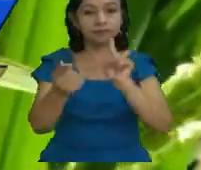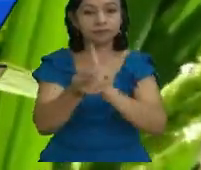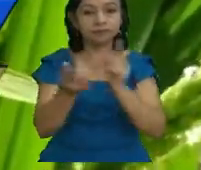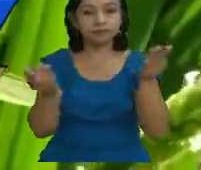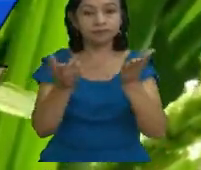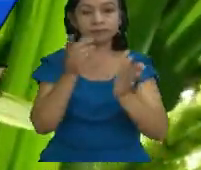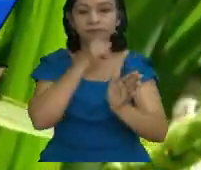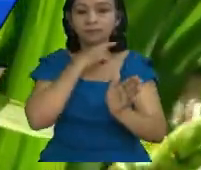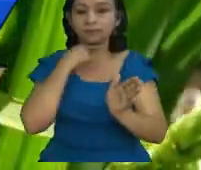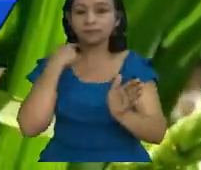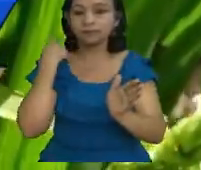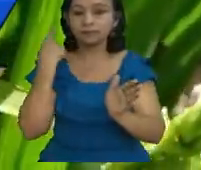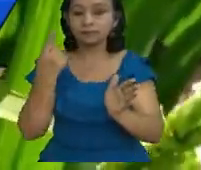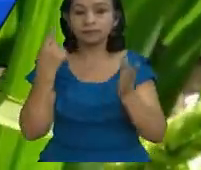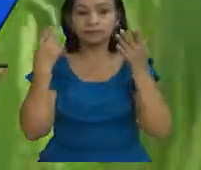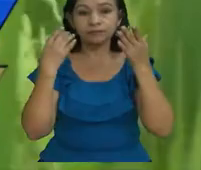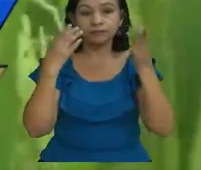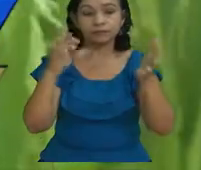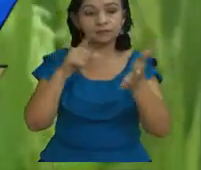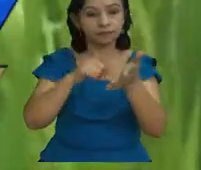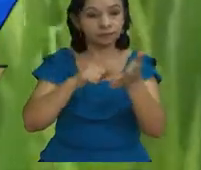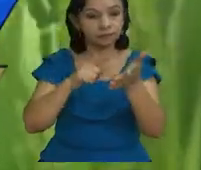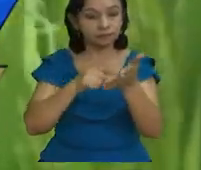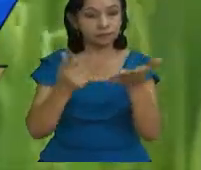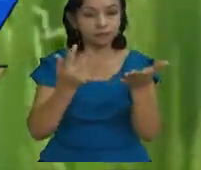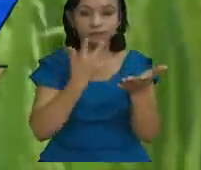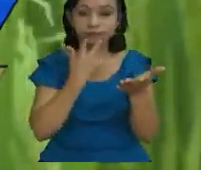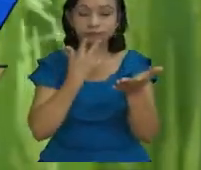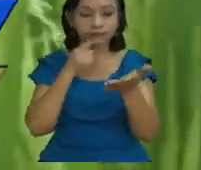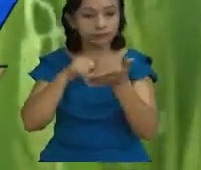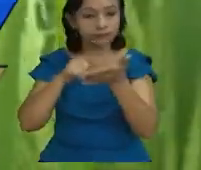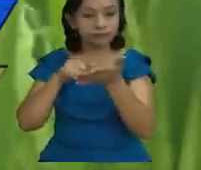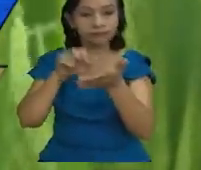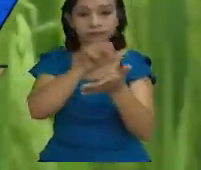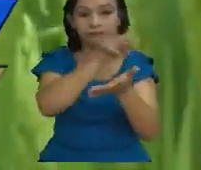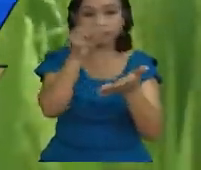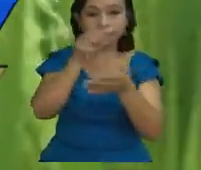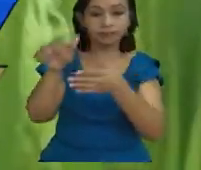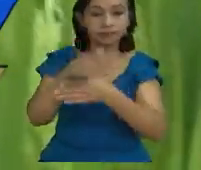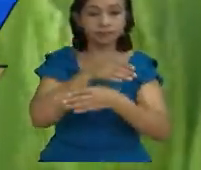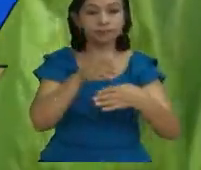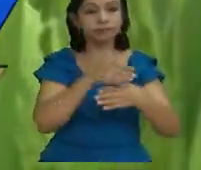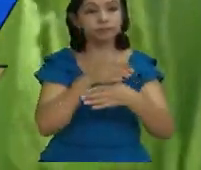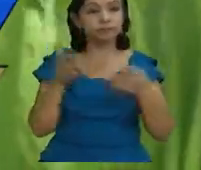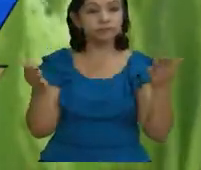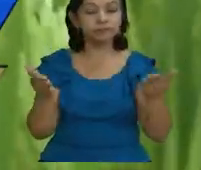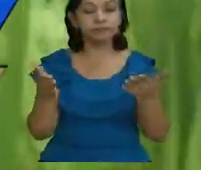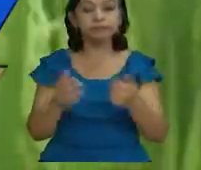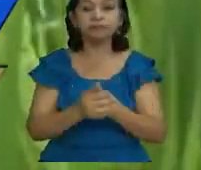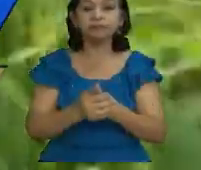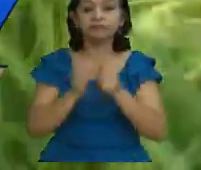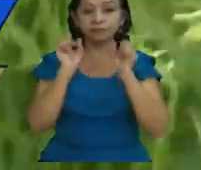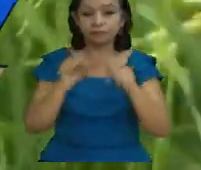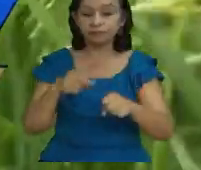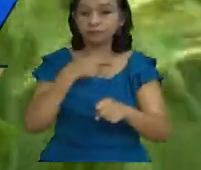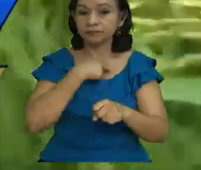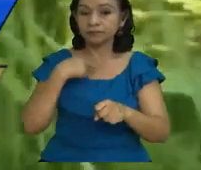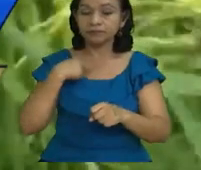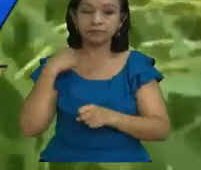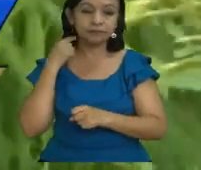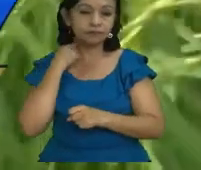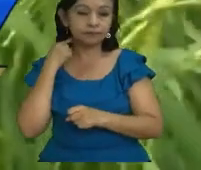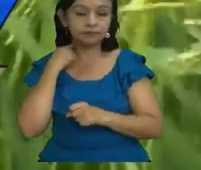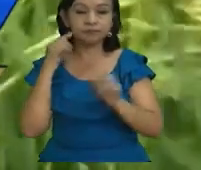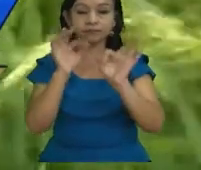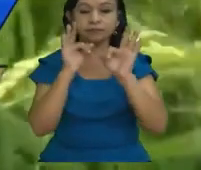la realidad a partir de la producción de arroz. Cuando no se produce arroz, hay otros medios de producción alternativos para generar ingresos siempre en la